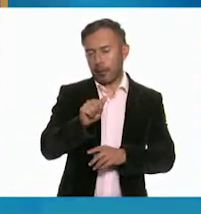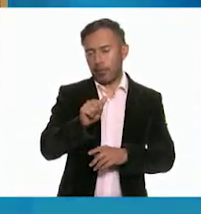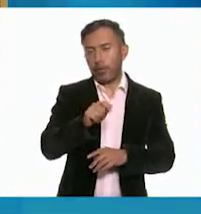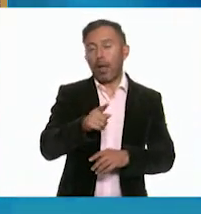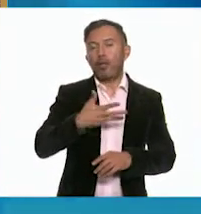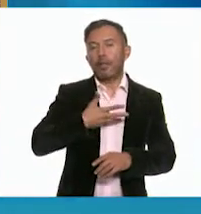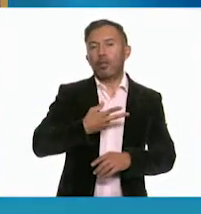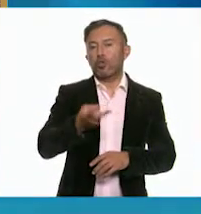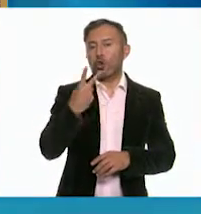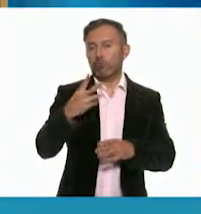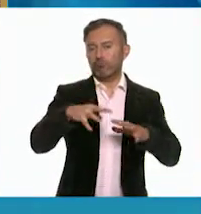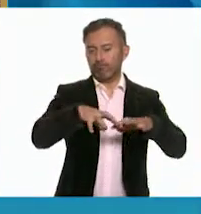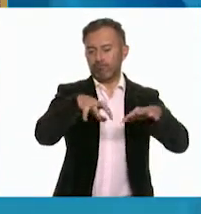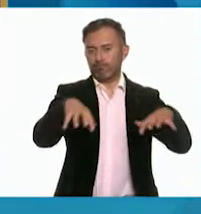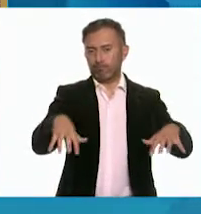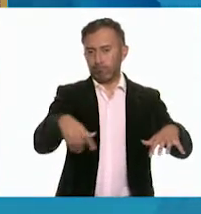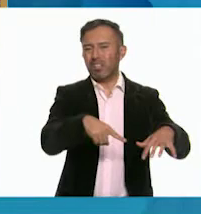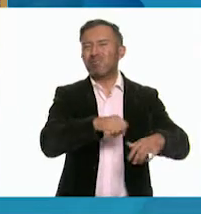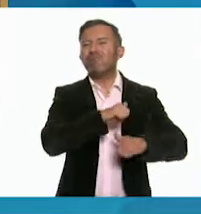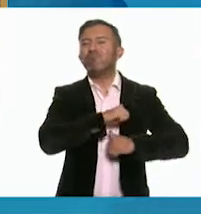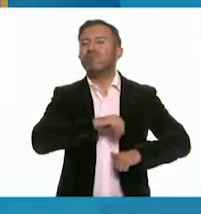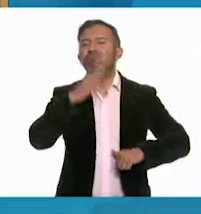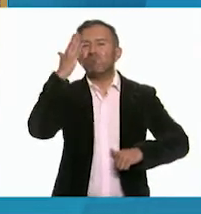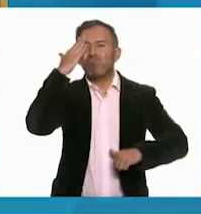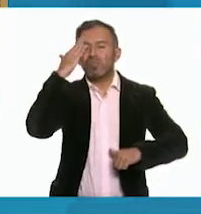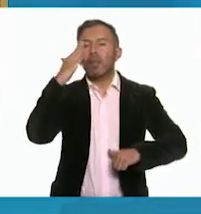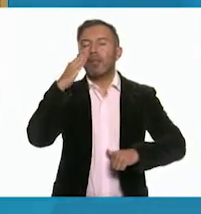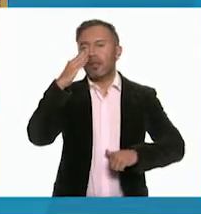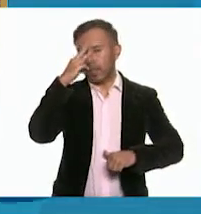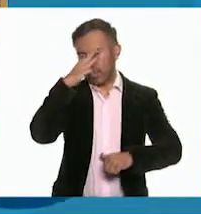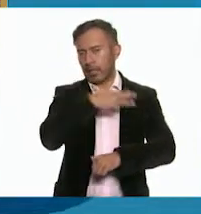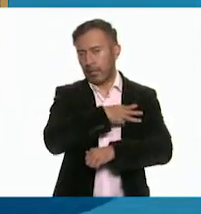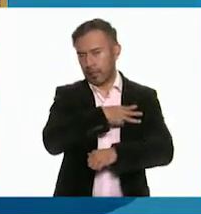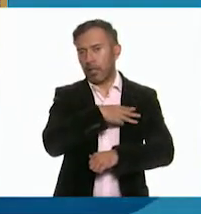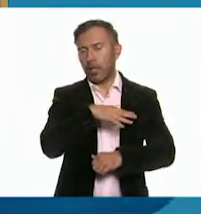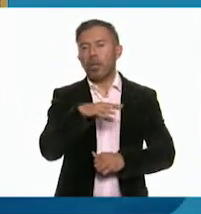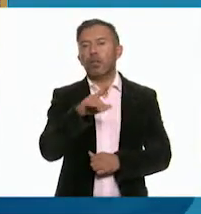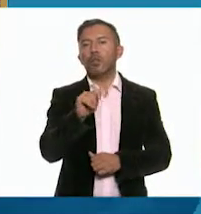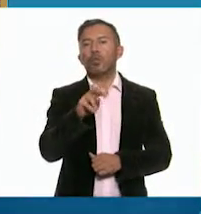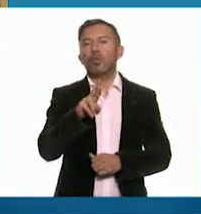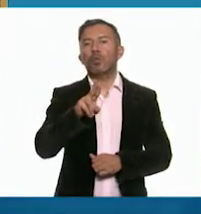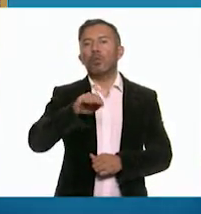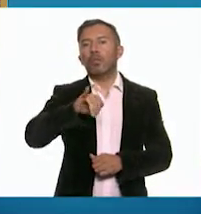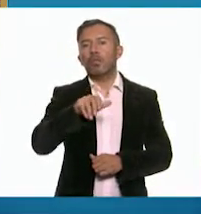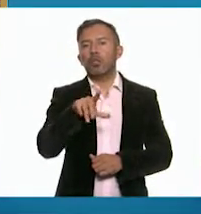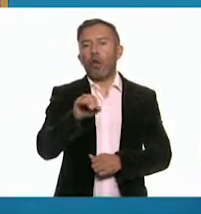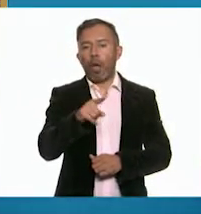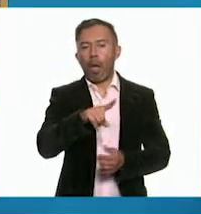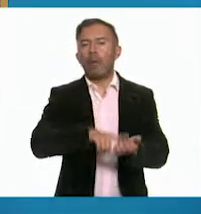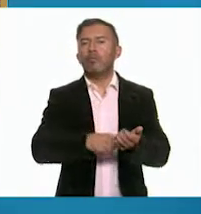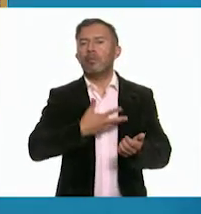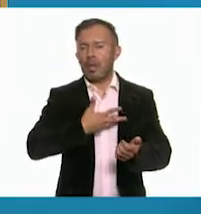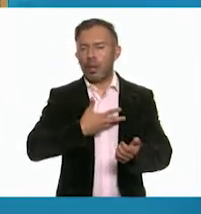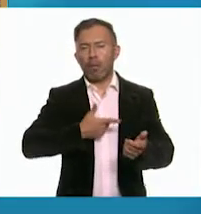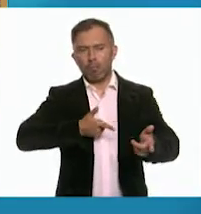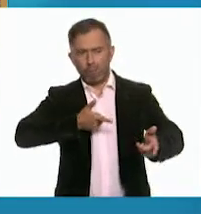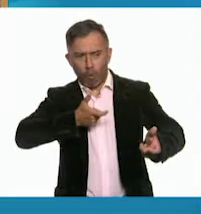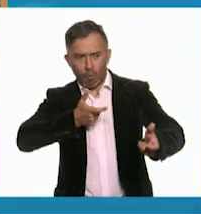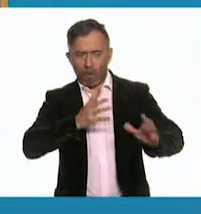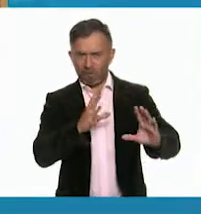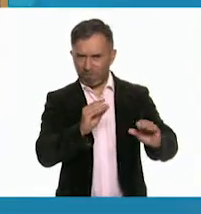y eran liderados por el teniente coronel Torcuato Trujillo. A pesar de estar bien armados y disciplinados